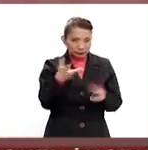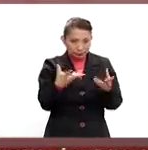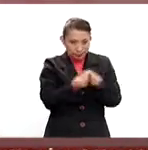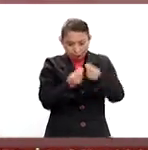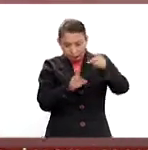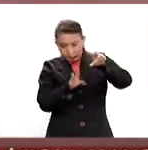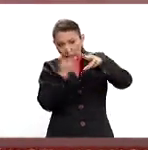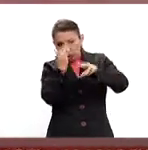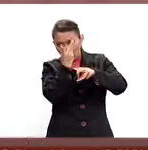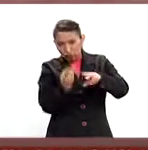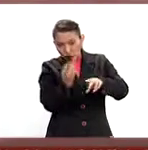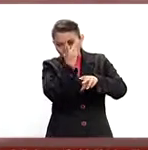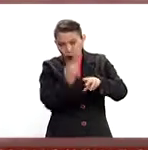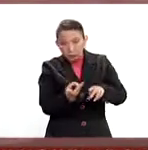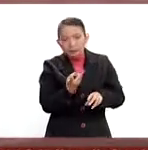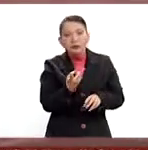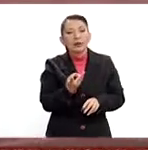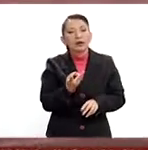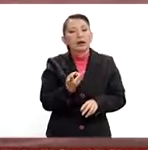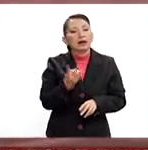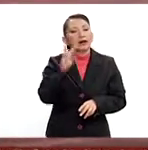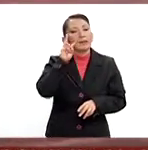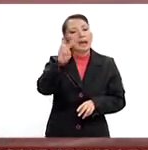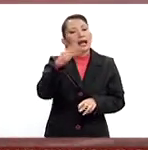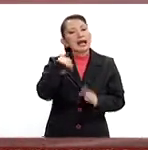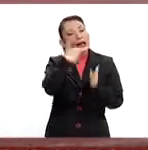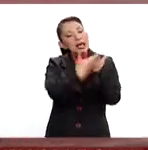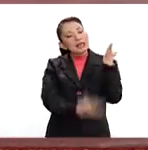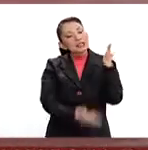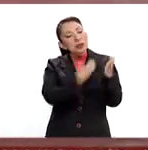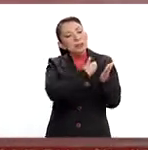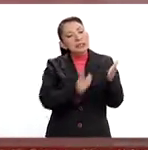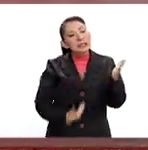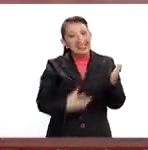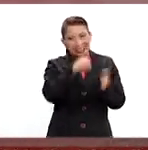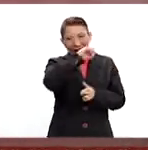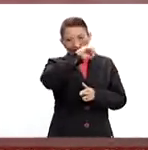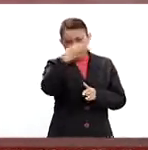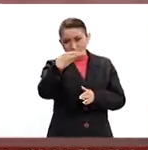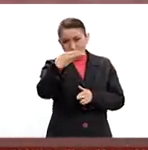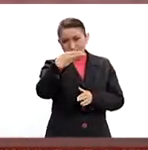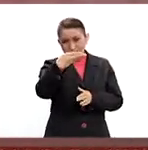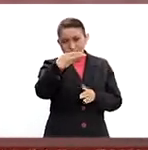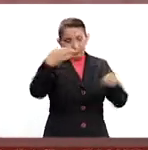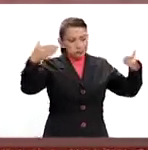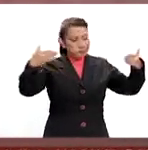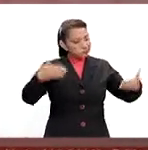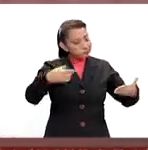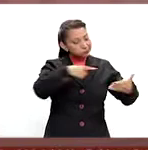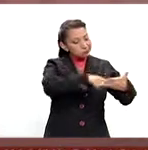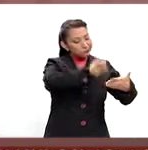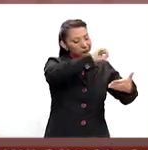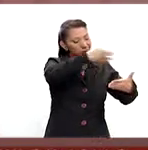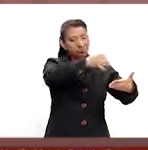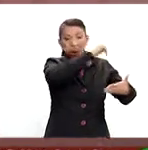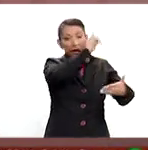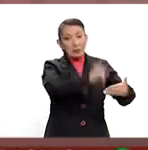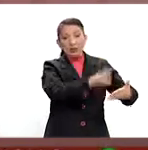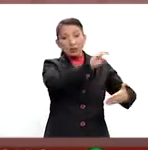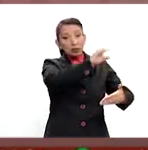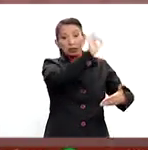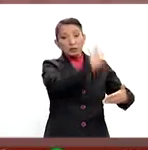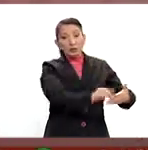conjunta, es nuestro registro del presidente Barack Obama. Bueno, Barack Obama nunca ha llegado a